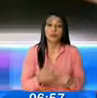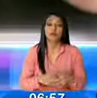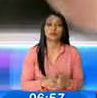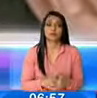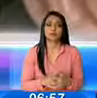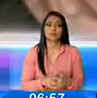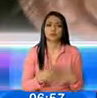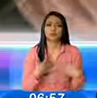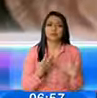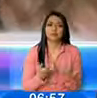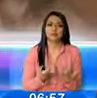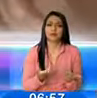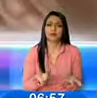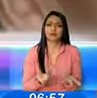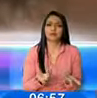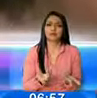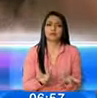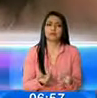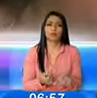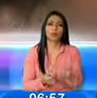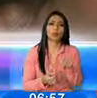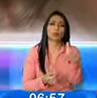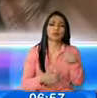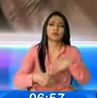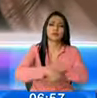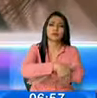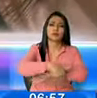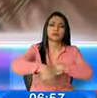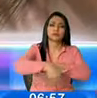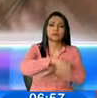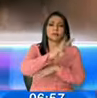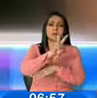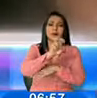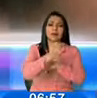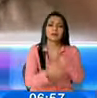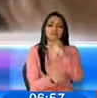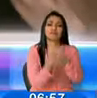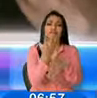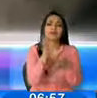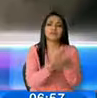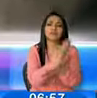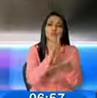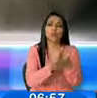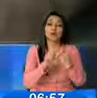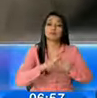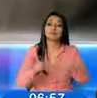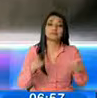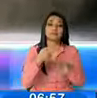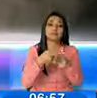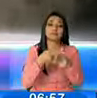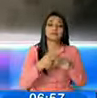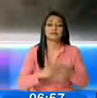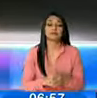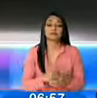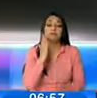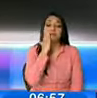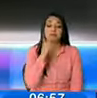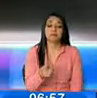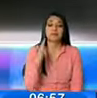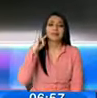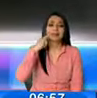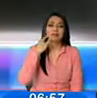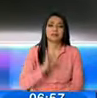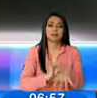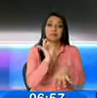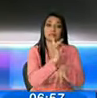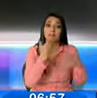renazcan nuevamente en otra dirección, en el sector del Valle de los Chillos, con otro nombre. La madre de Valentina pide que el caso no quede